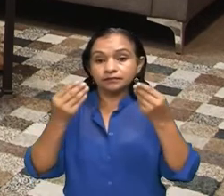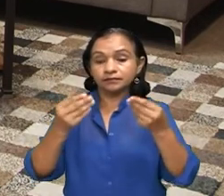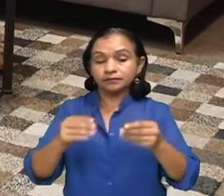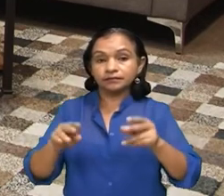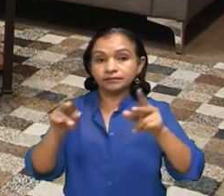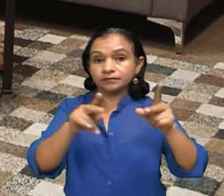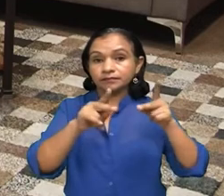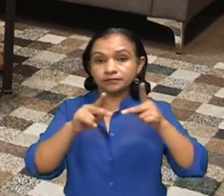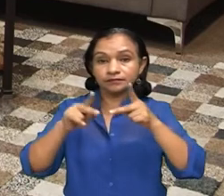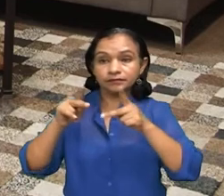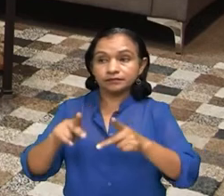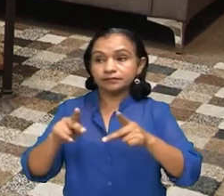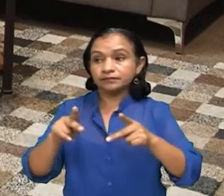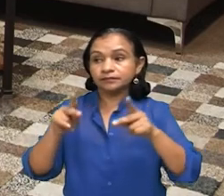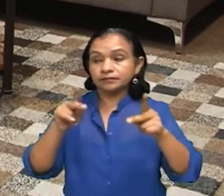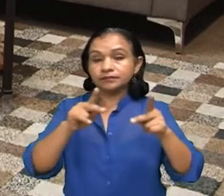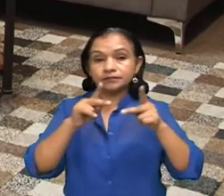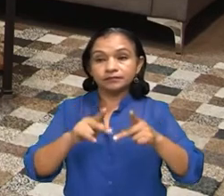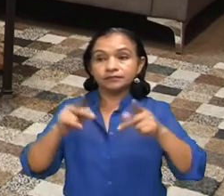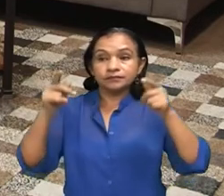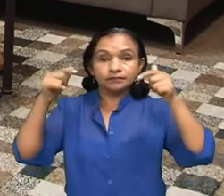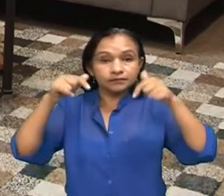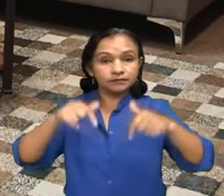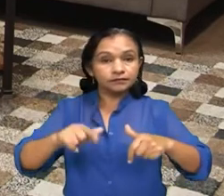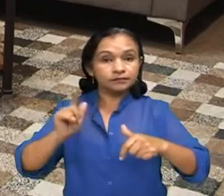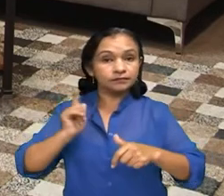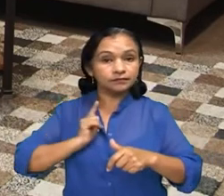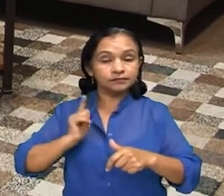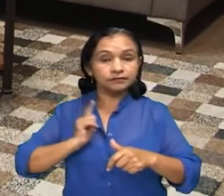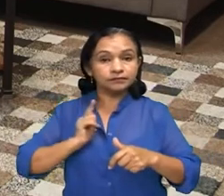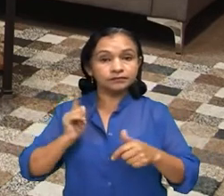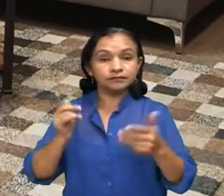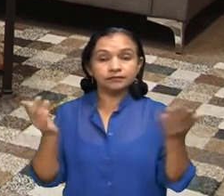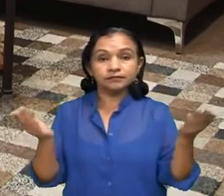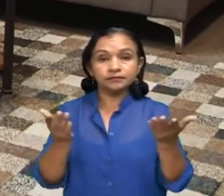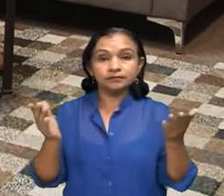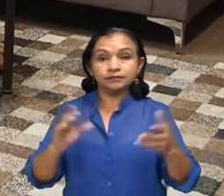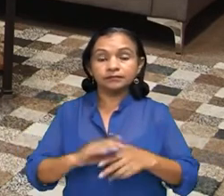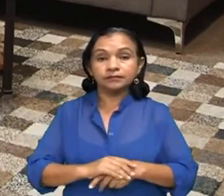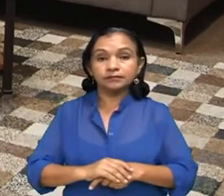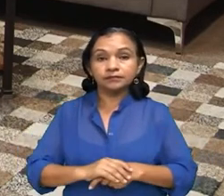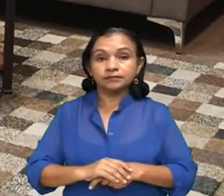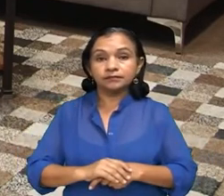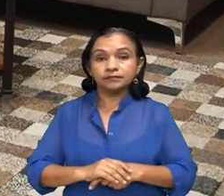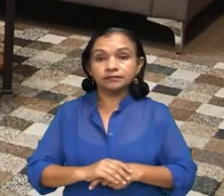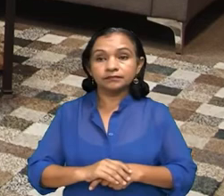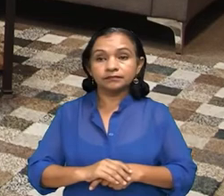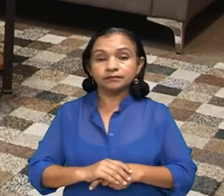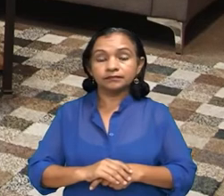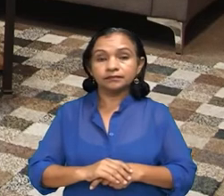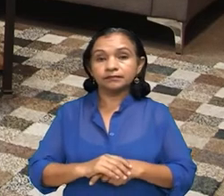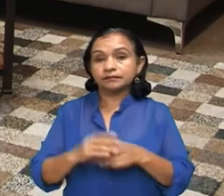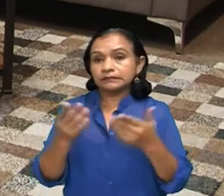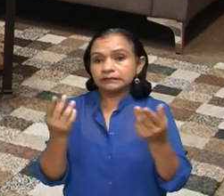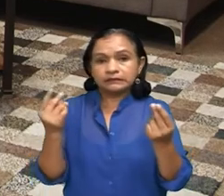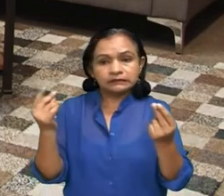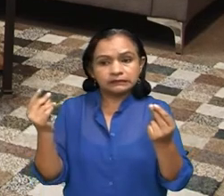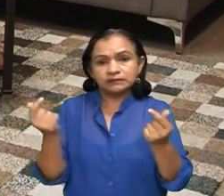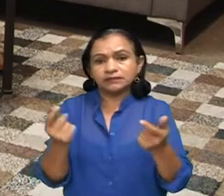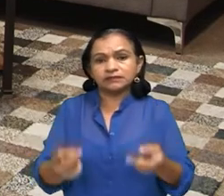clientes. Hay clientes que ahora se manejan extremadamente de un ritmo de